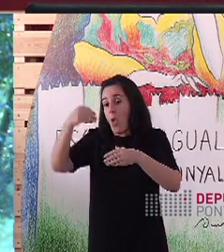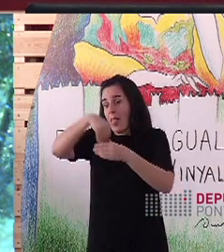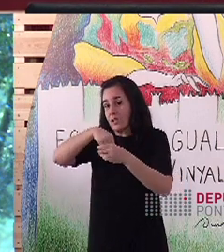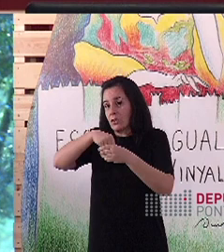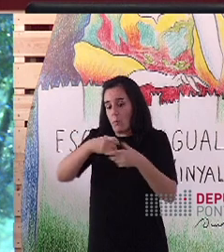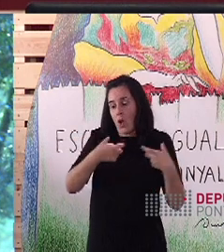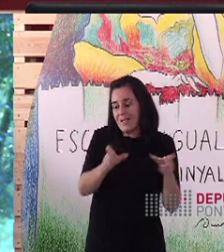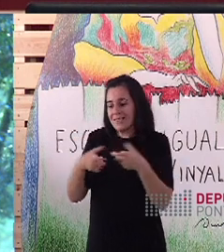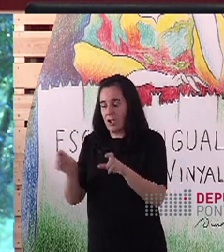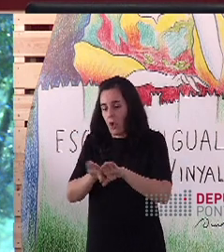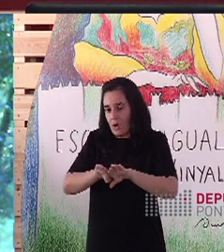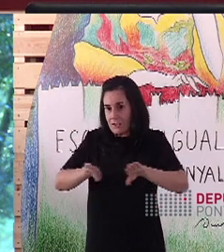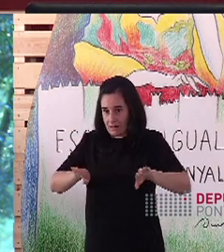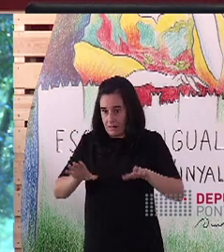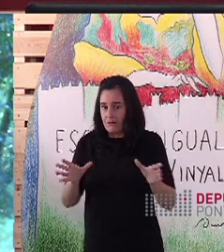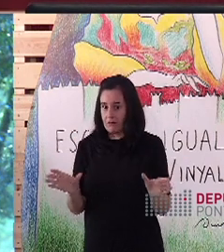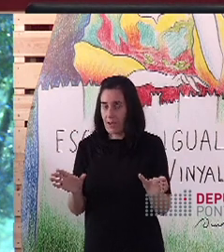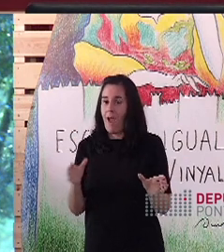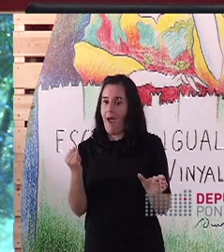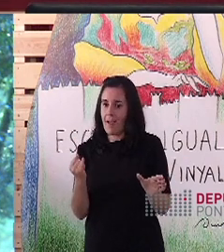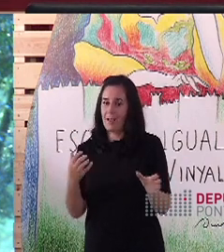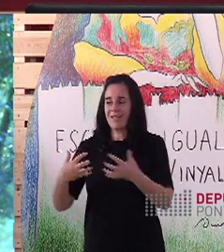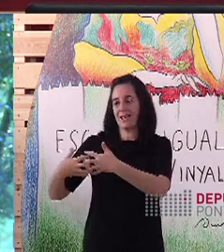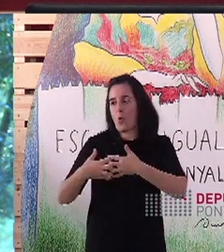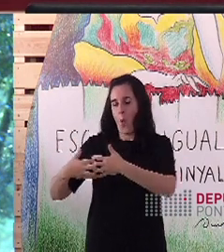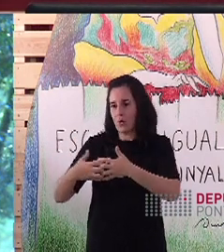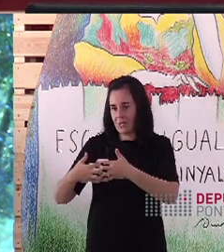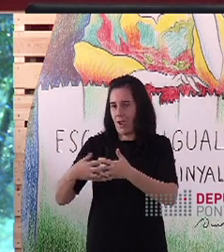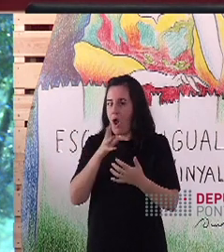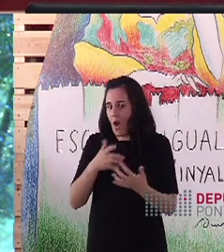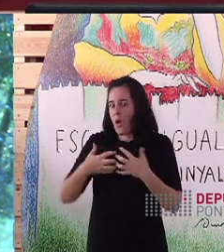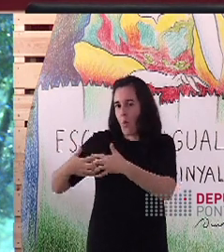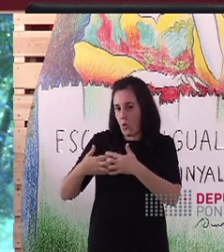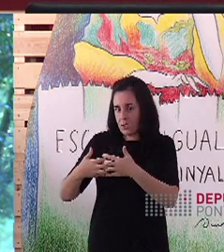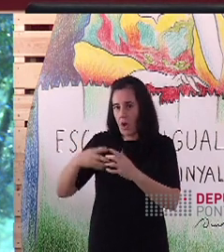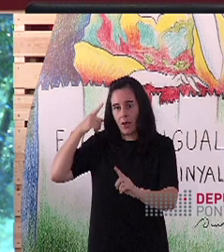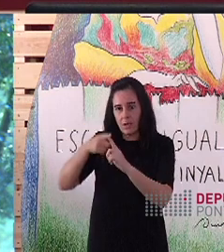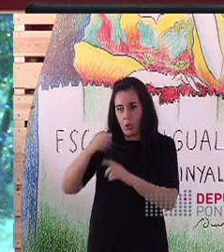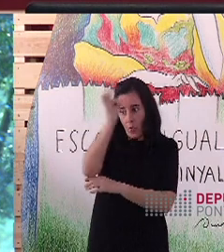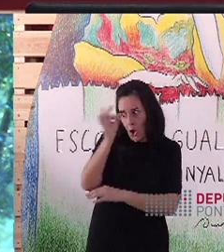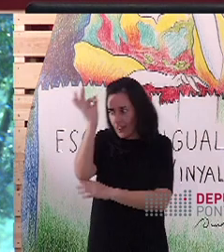feminismo que están luchando por imponer su propio relato y